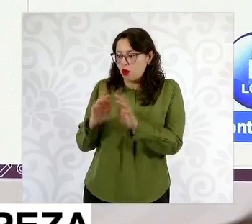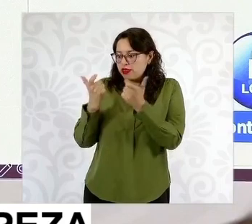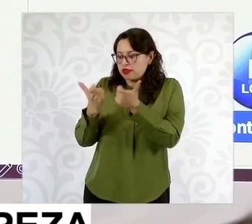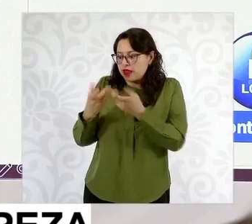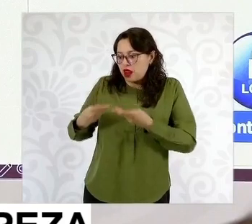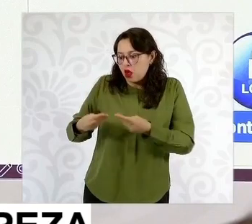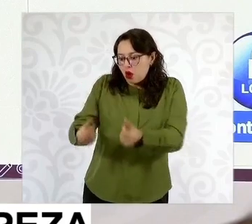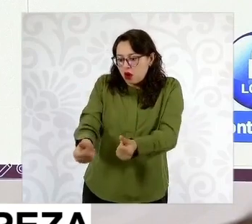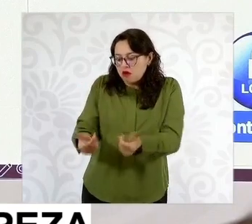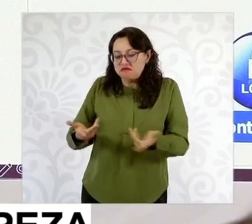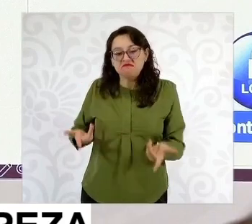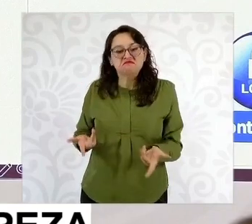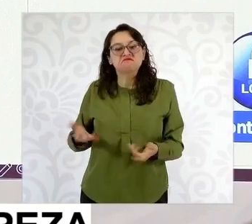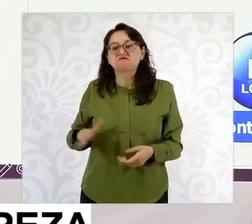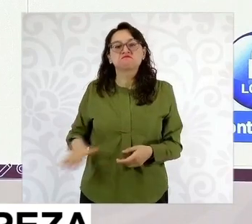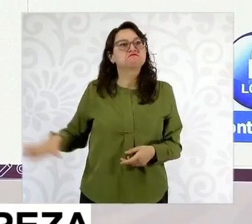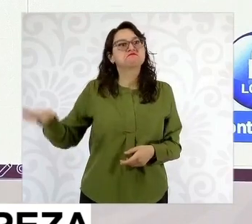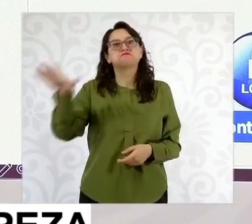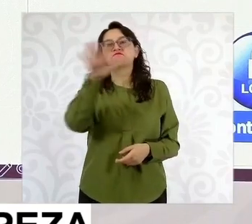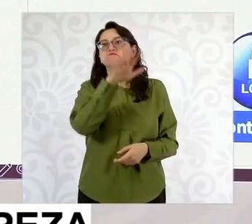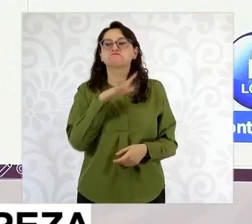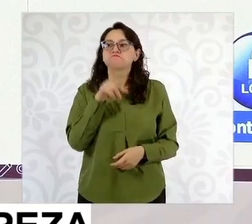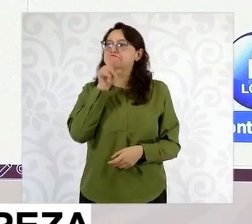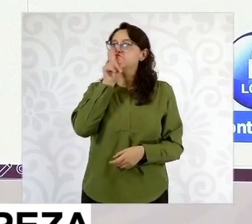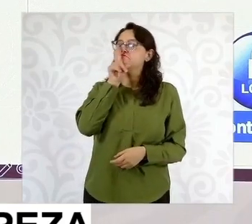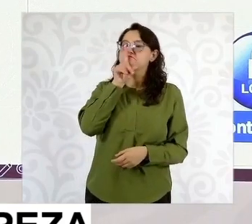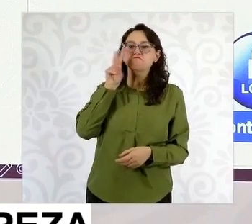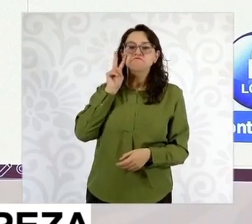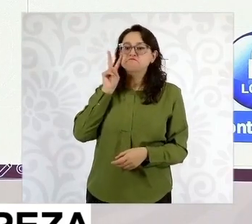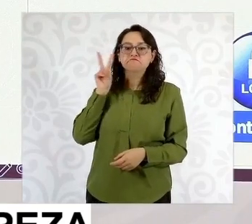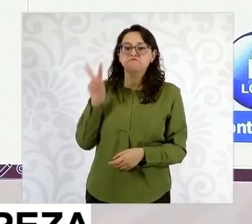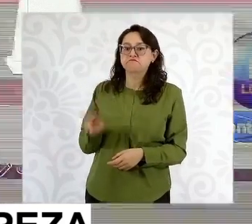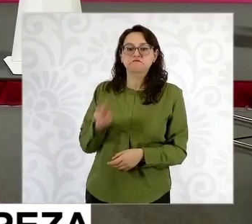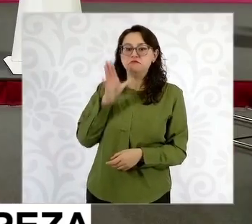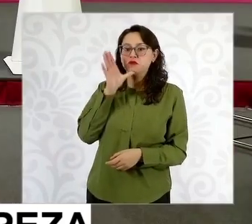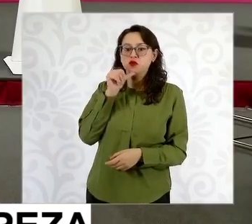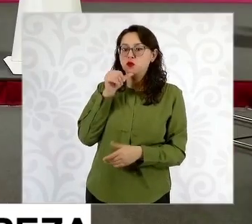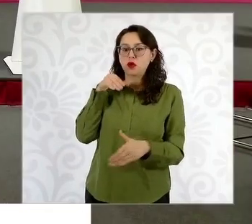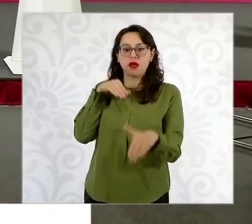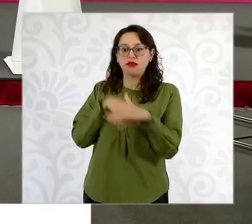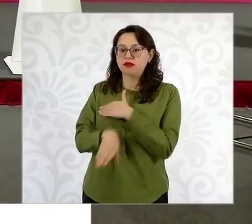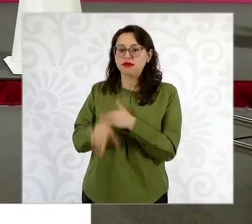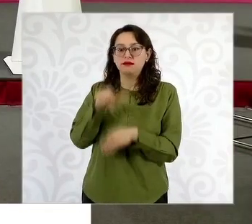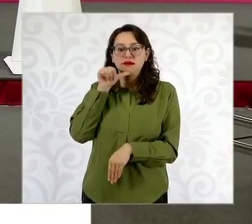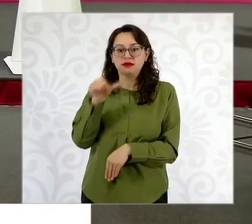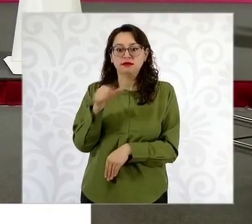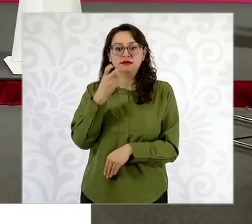trabajadores, esto es dinero de los trabajadores. Yo creo que con esto ya concluyo, Presidenta. Sí.